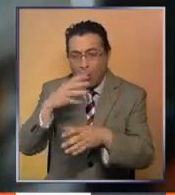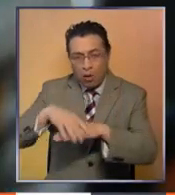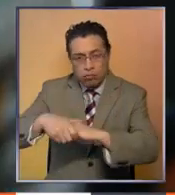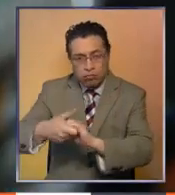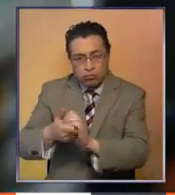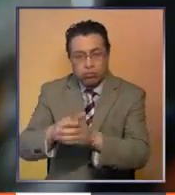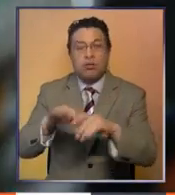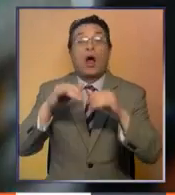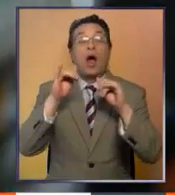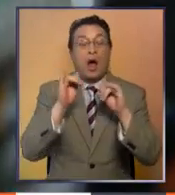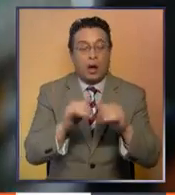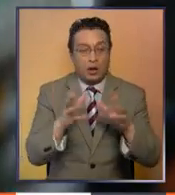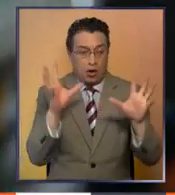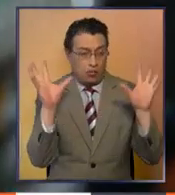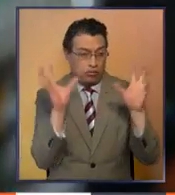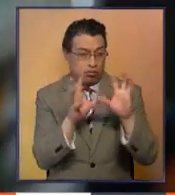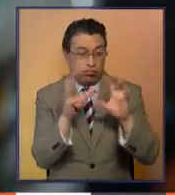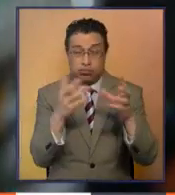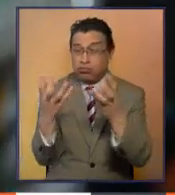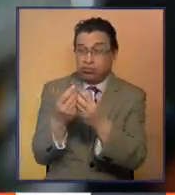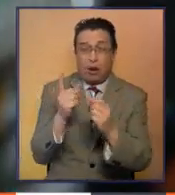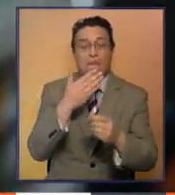aglomeraciones que faciliten el contagio.